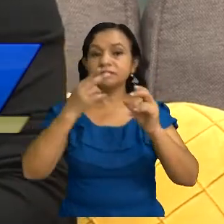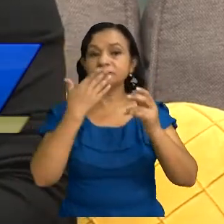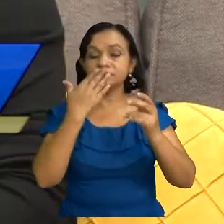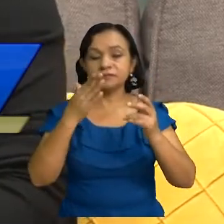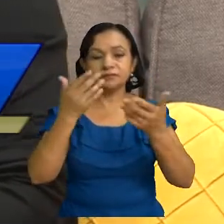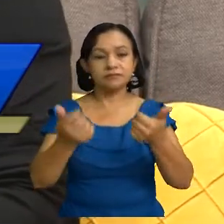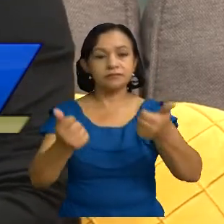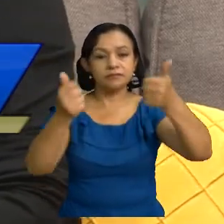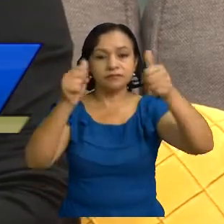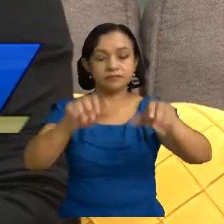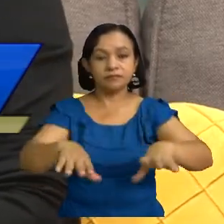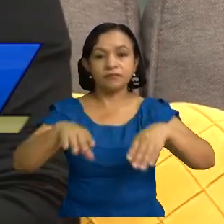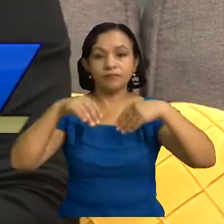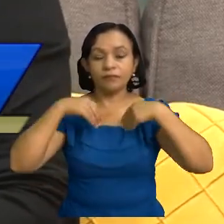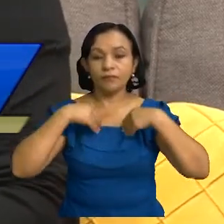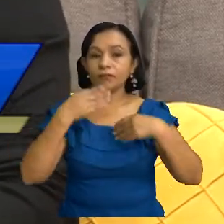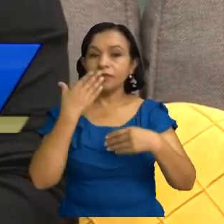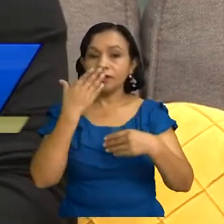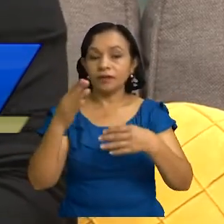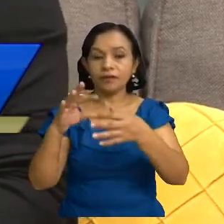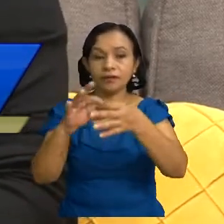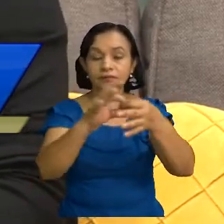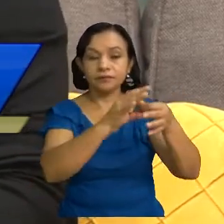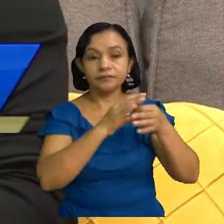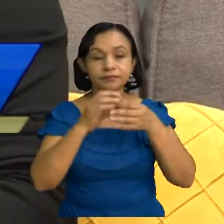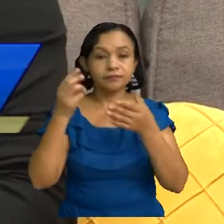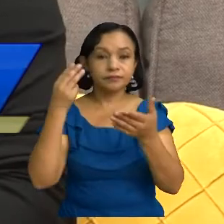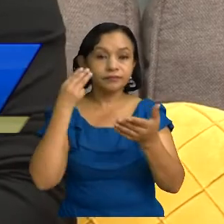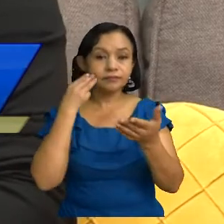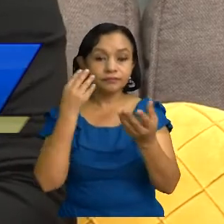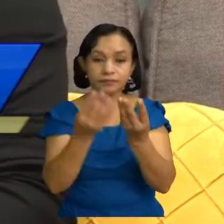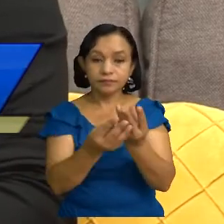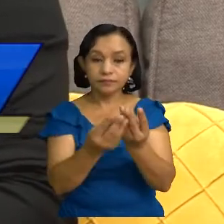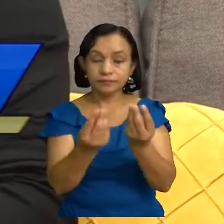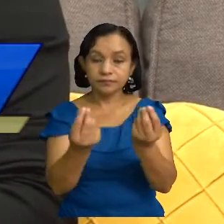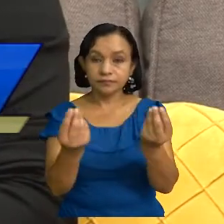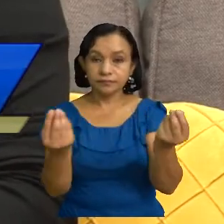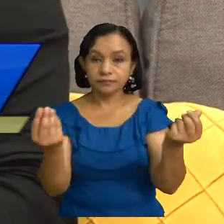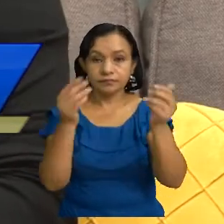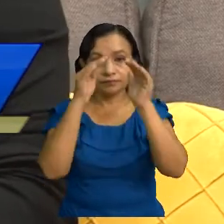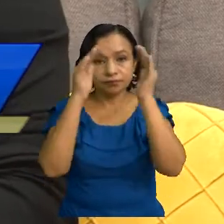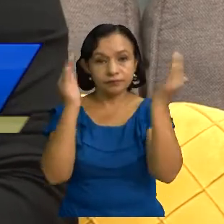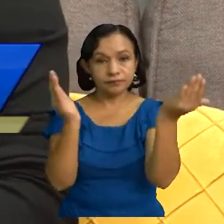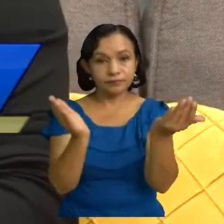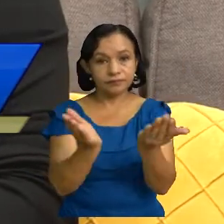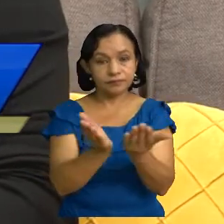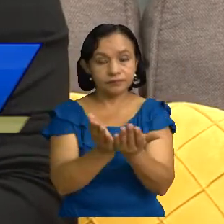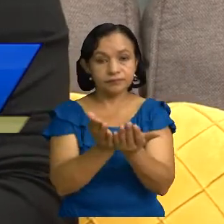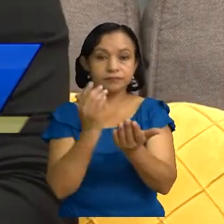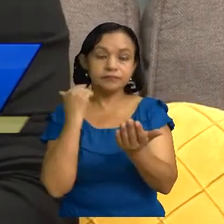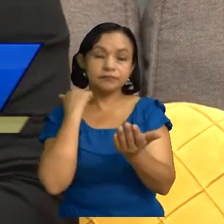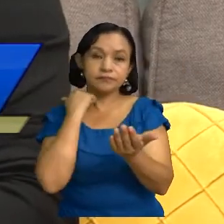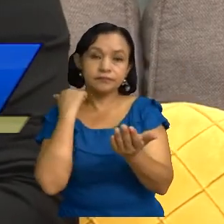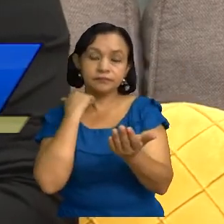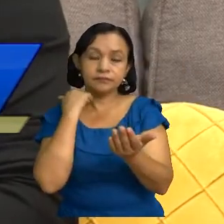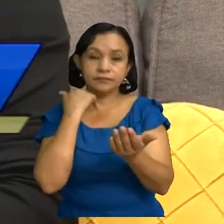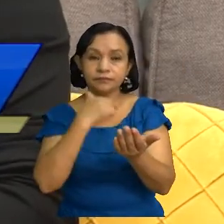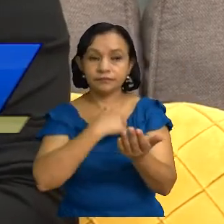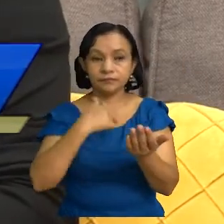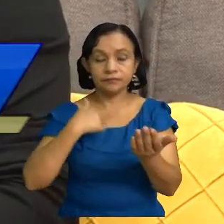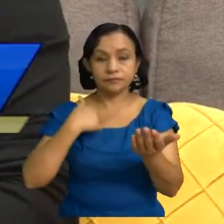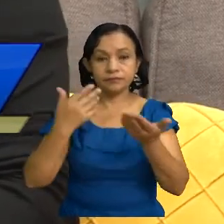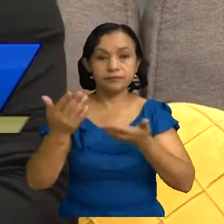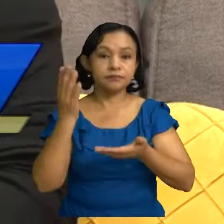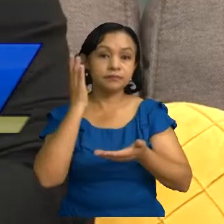universal del bien común y de nuestra madre tierra eso es muy importante y somos un ejemplo en el mundo en cada momento que nosotros estamos haciendo intercambios